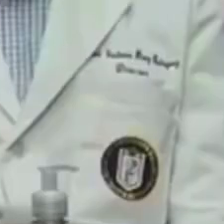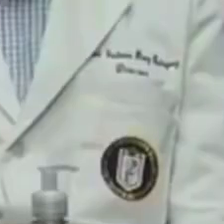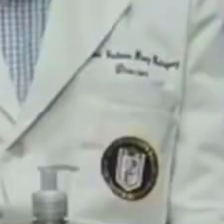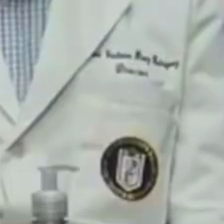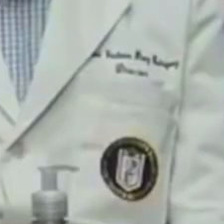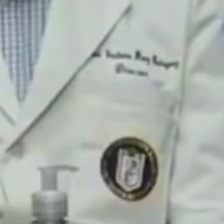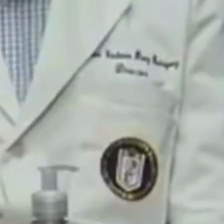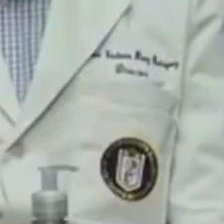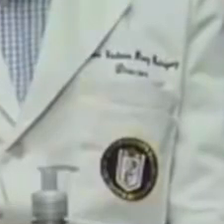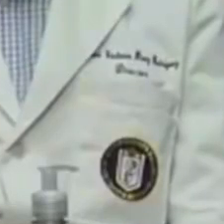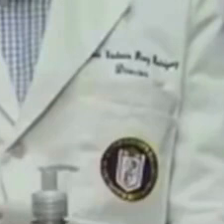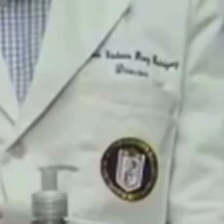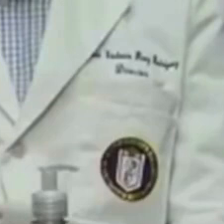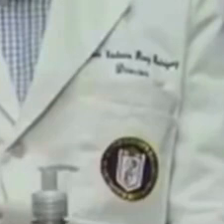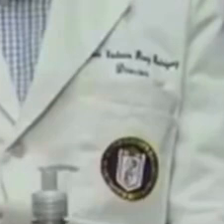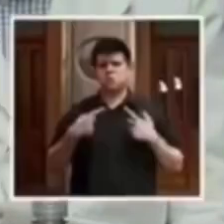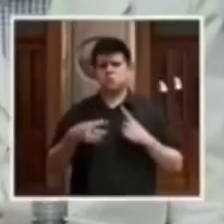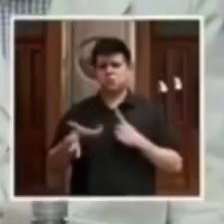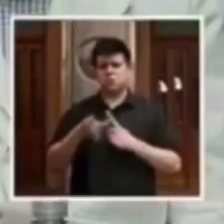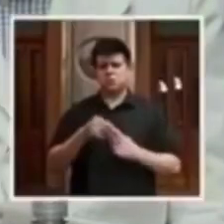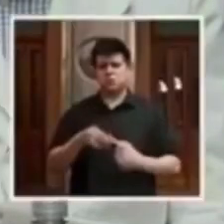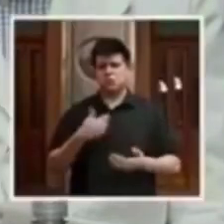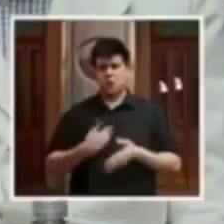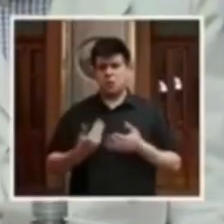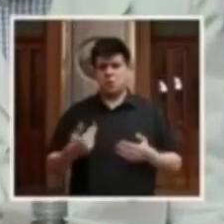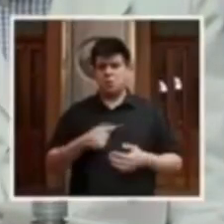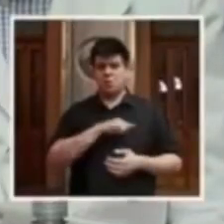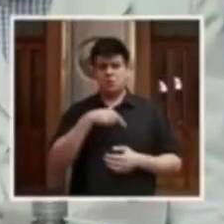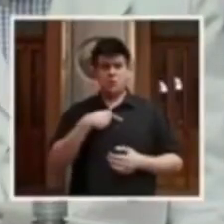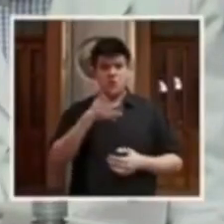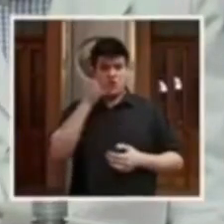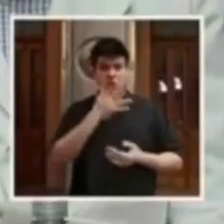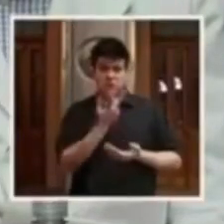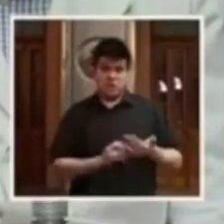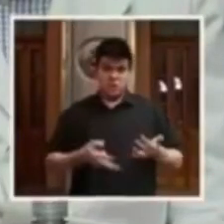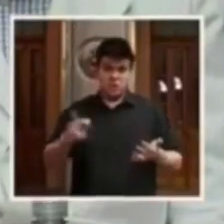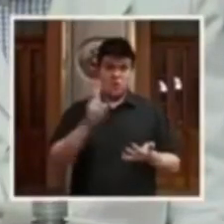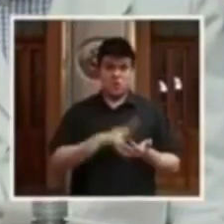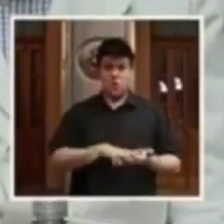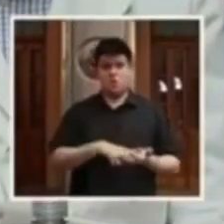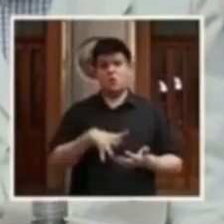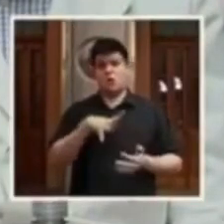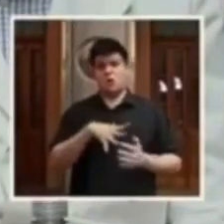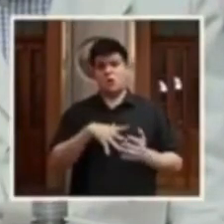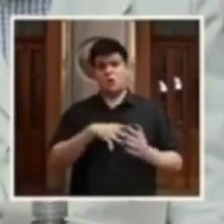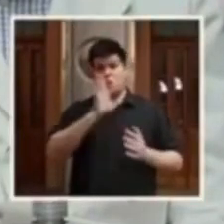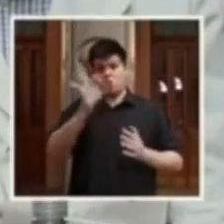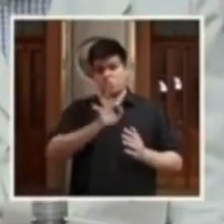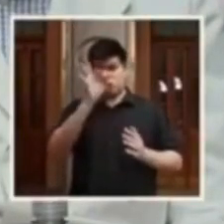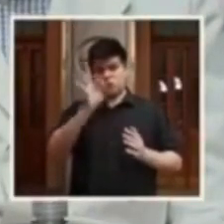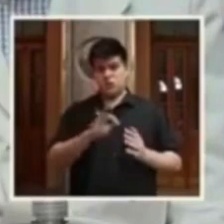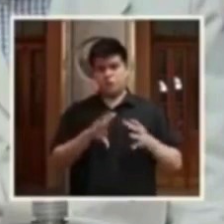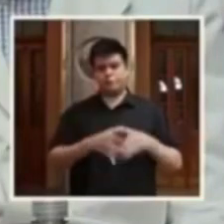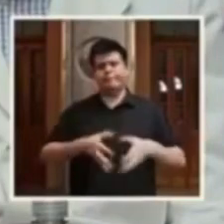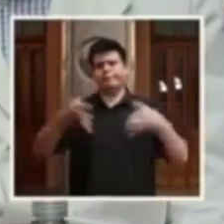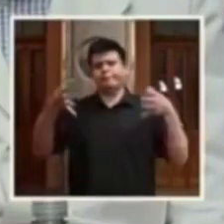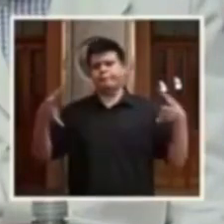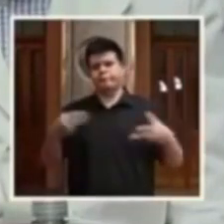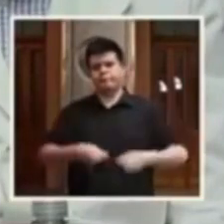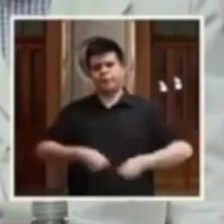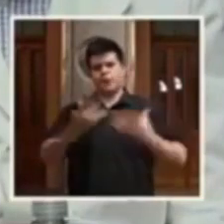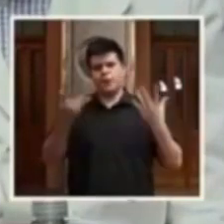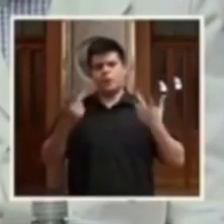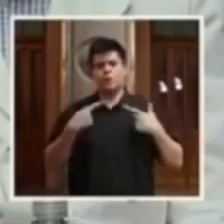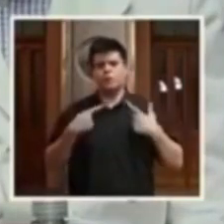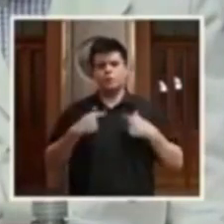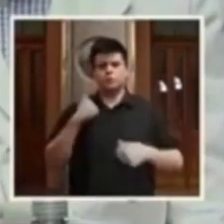más o menos hoy casi duplicamos las pruebas y bueno pues tenemos un porcentaje mayor de